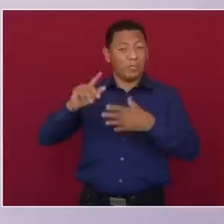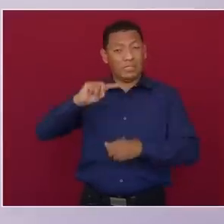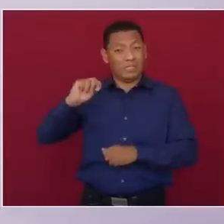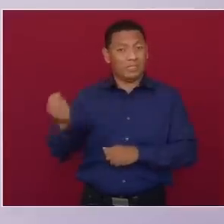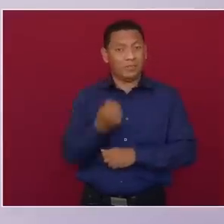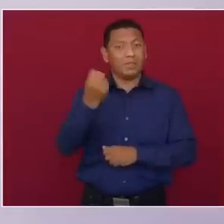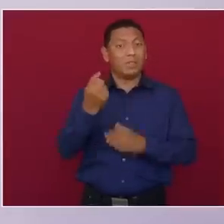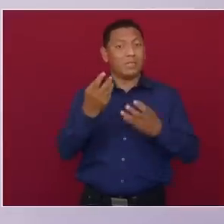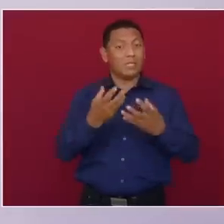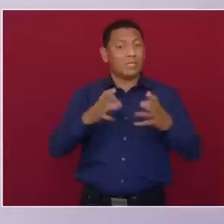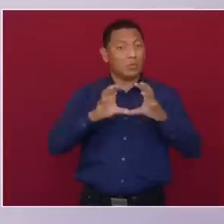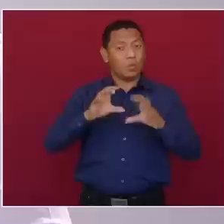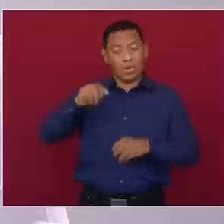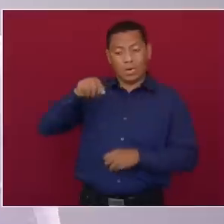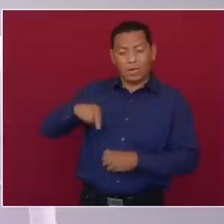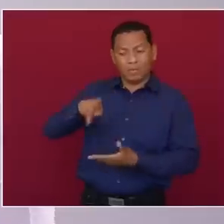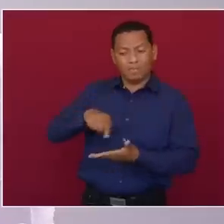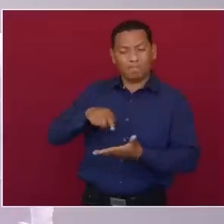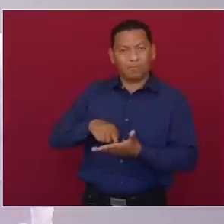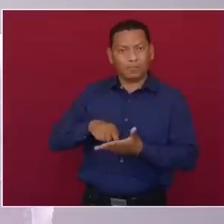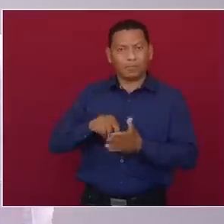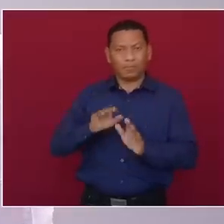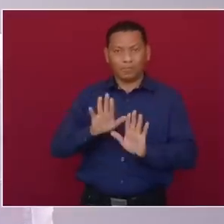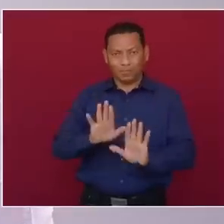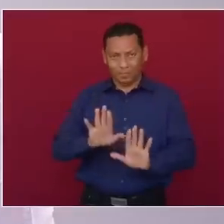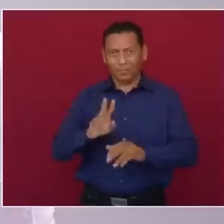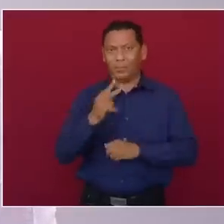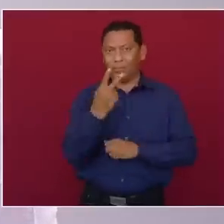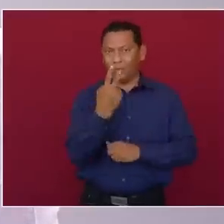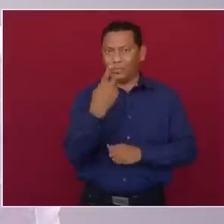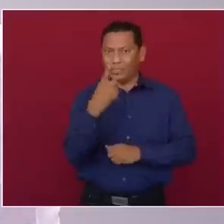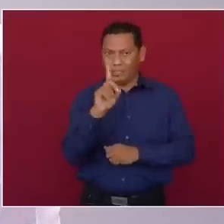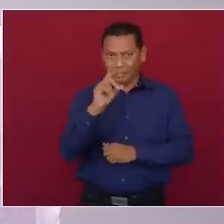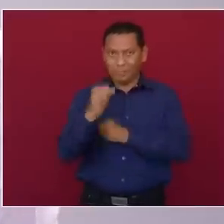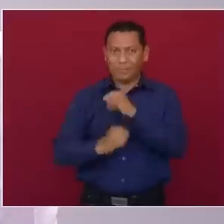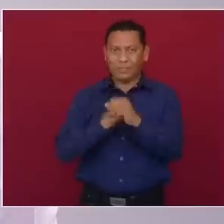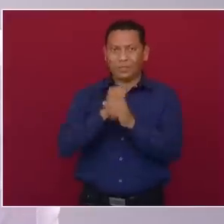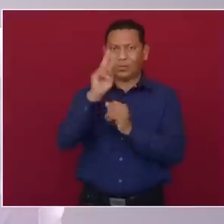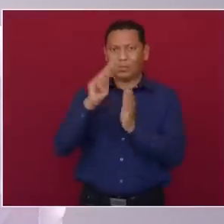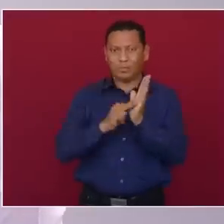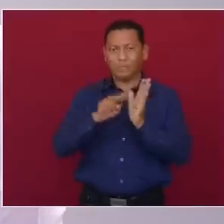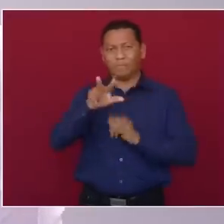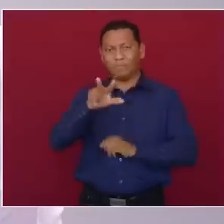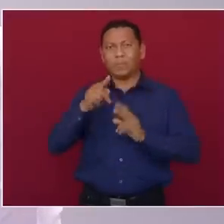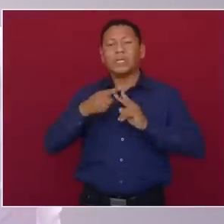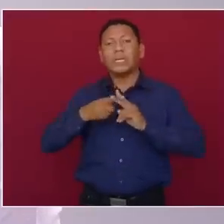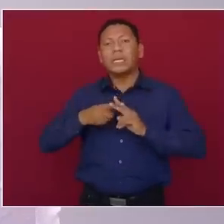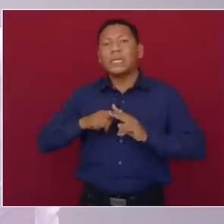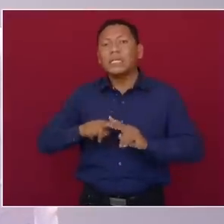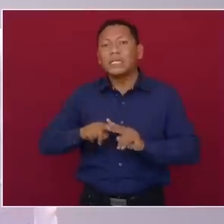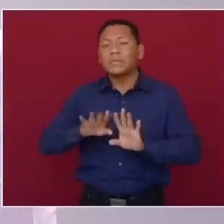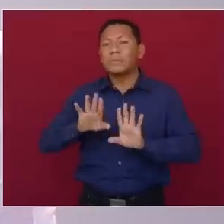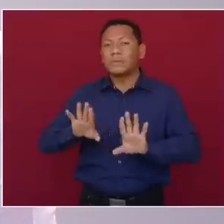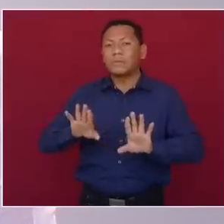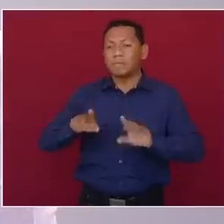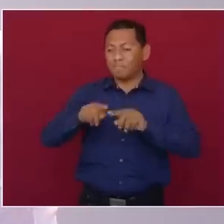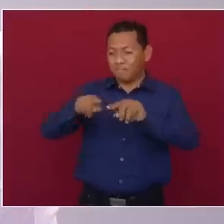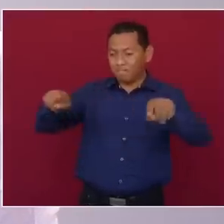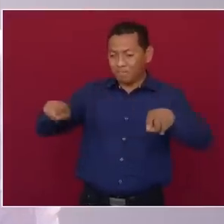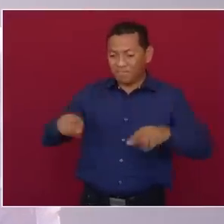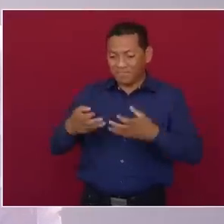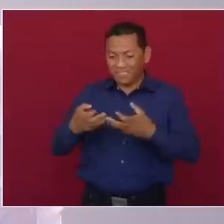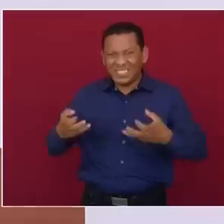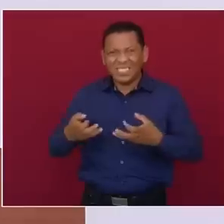mundo. El 2 de diciembre del 2018, iniciamos con la limpieza y despalme del